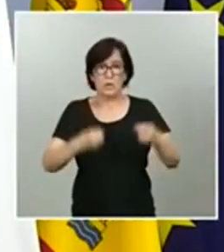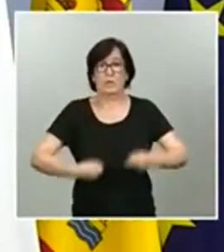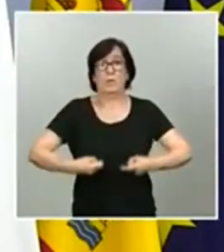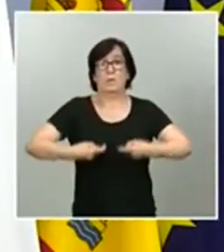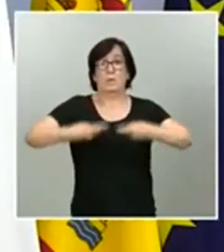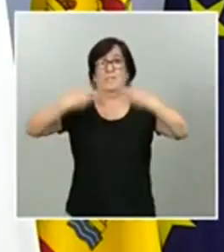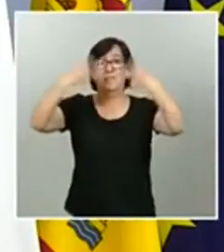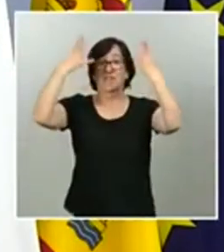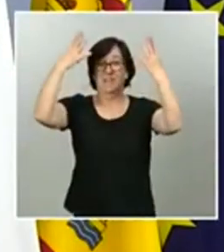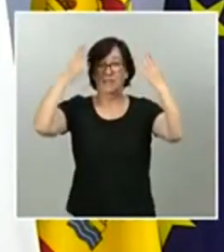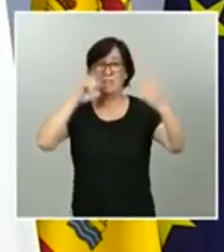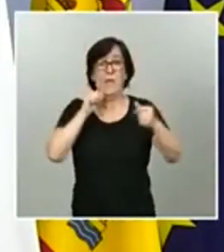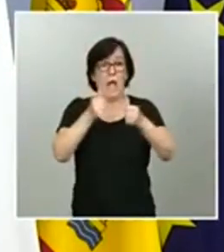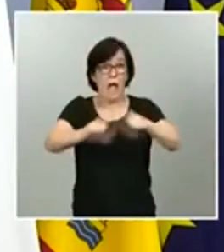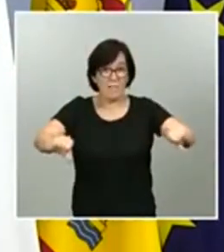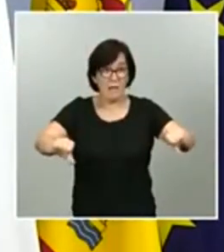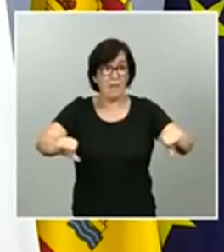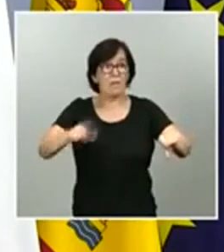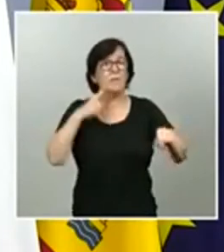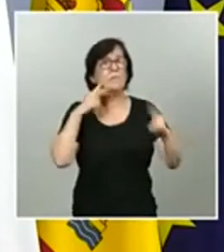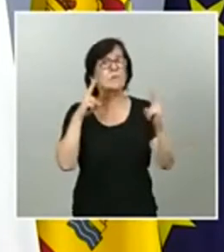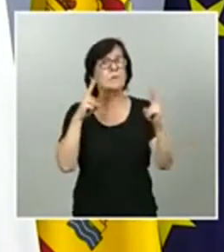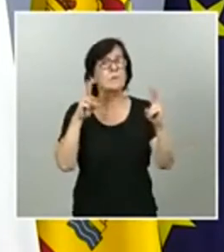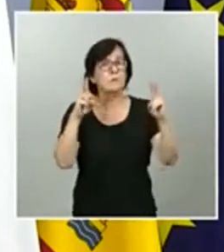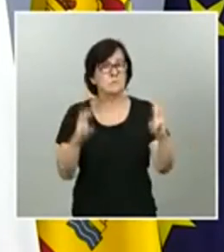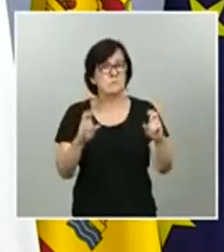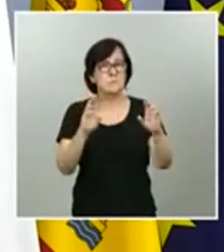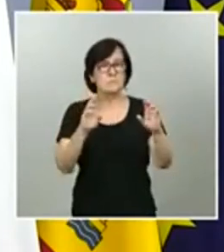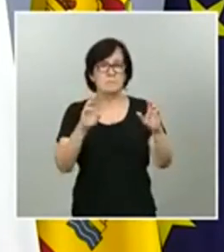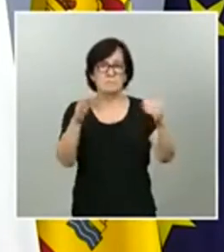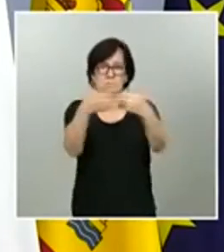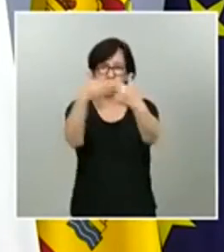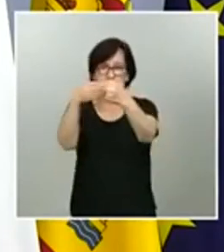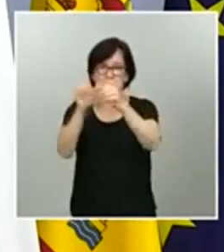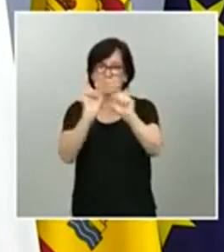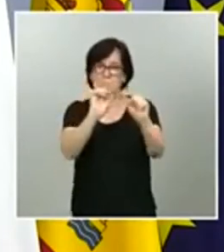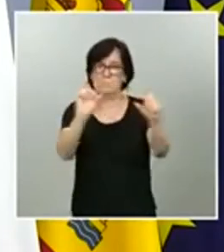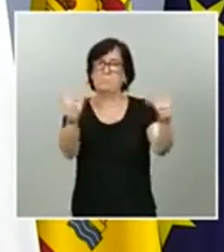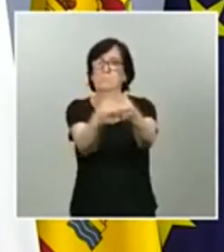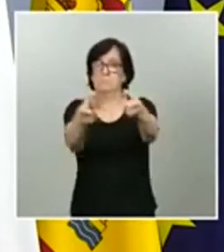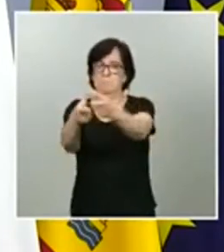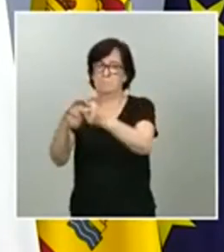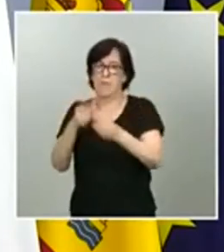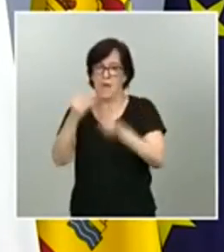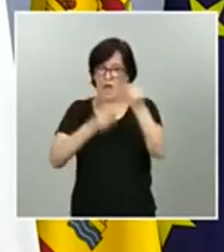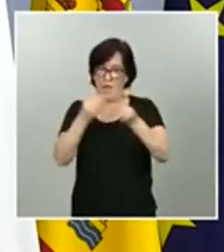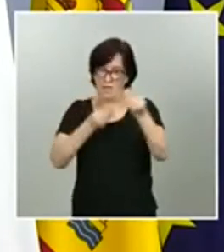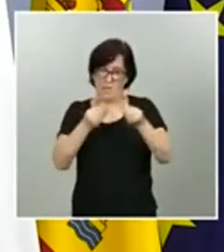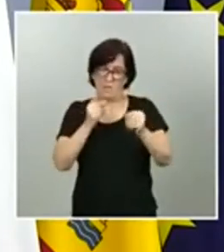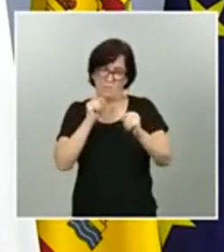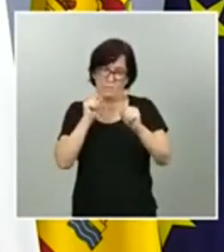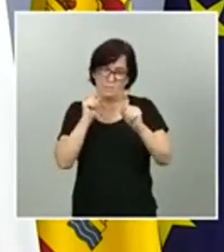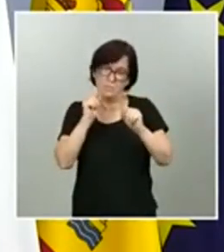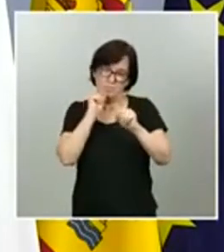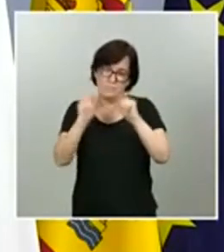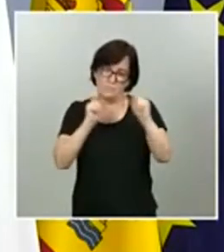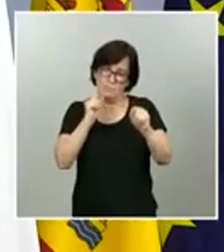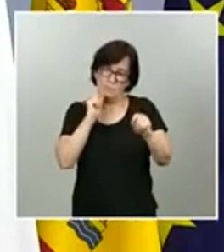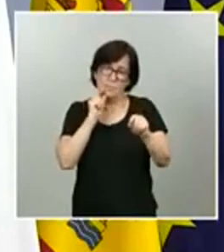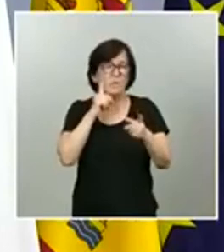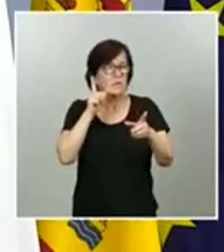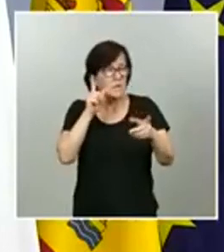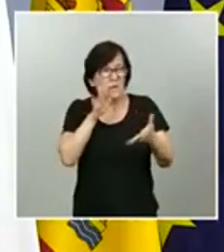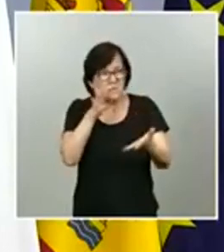edificio en Albacete, bueno, pues se van confinando y por tanto vamos haciendo frente a esto. Por tanto, tranquilidad,